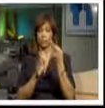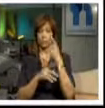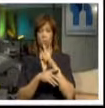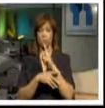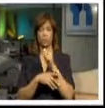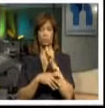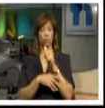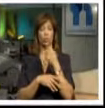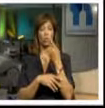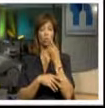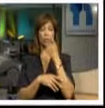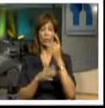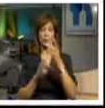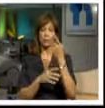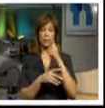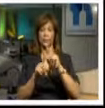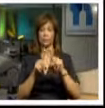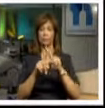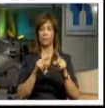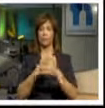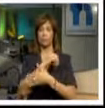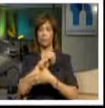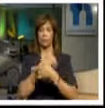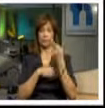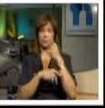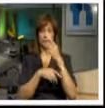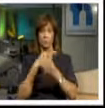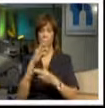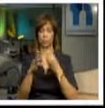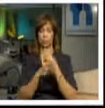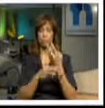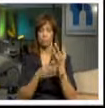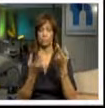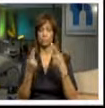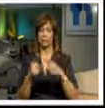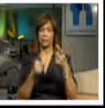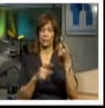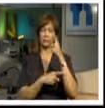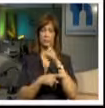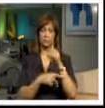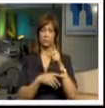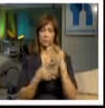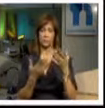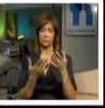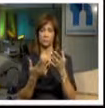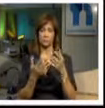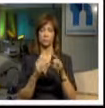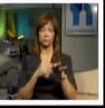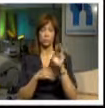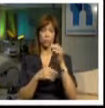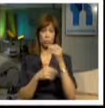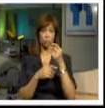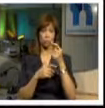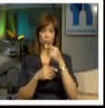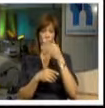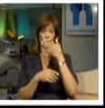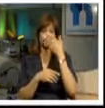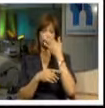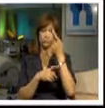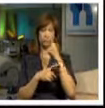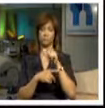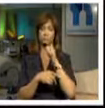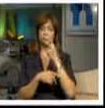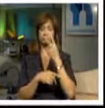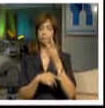un fenómeno no sólo dominicano en varios países latinoamericanos y del mundo se está utilizando en la parte de los detectores de humo esos detectores